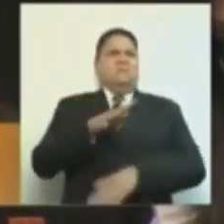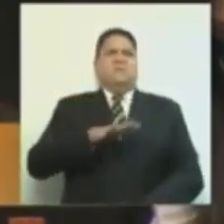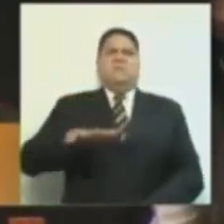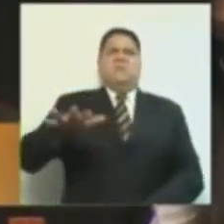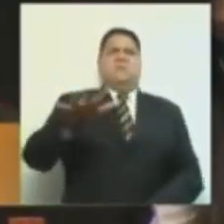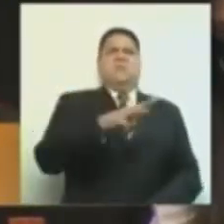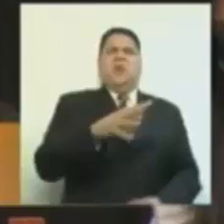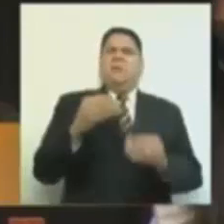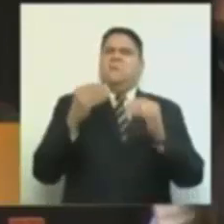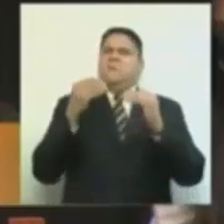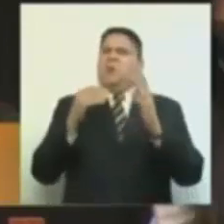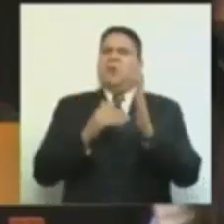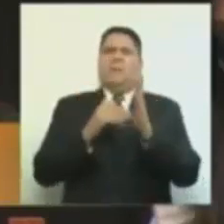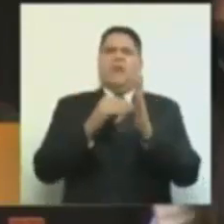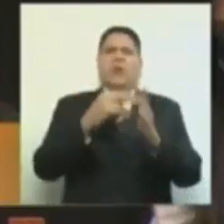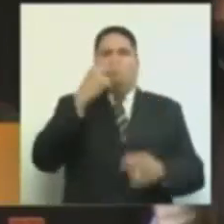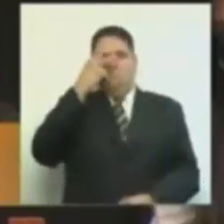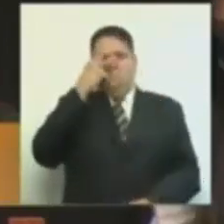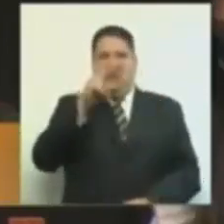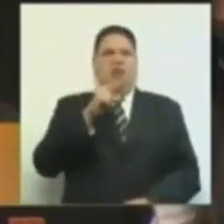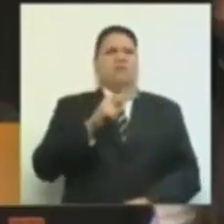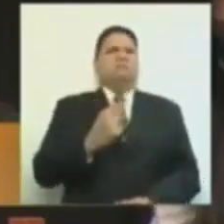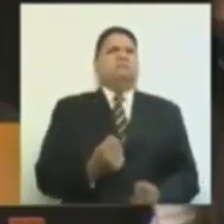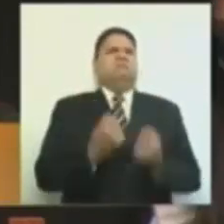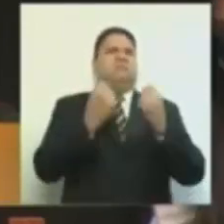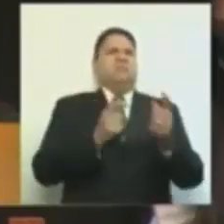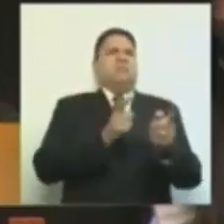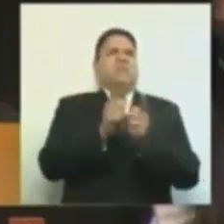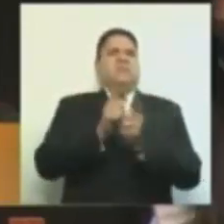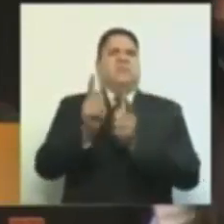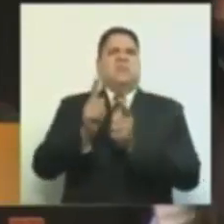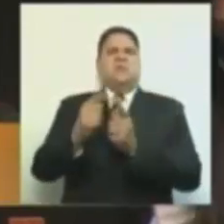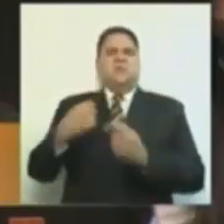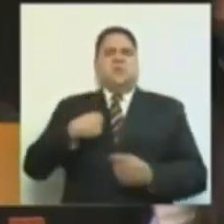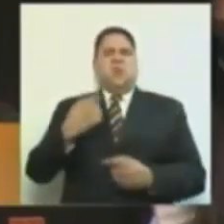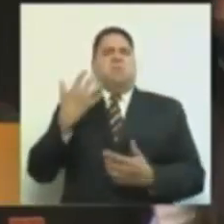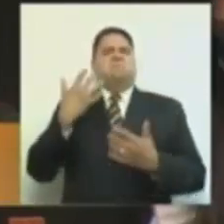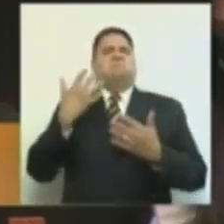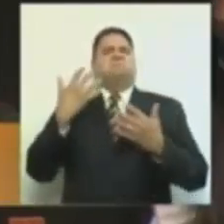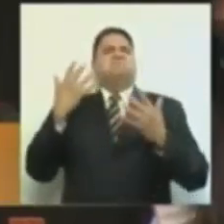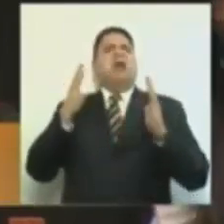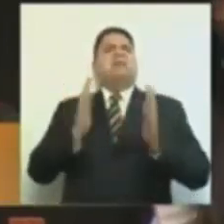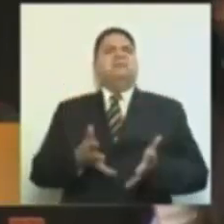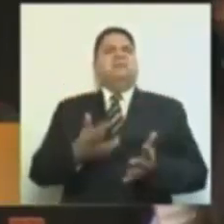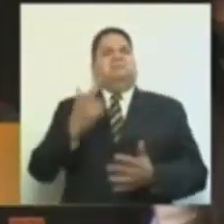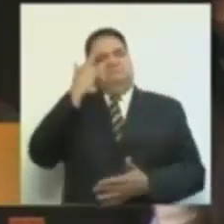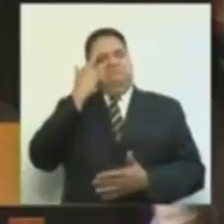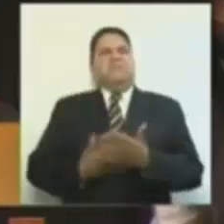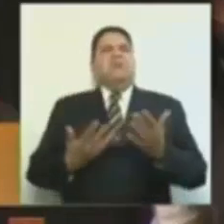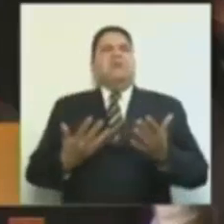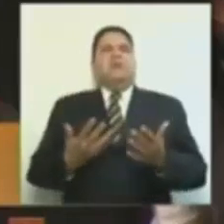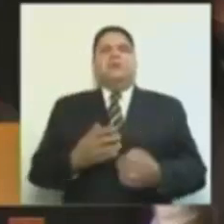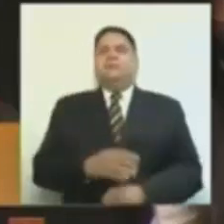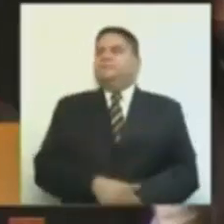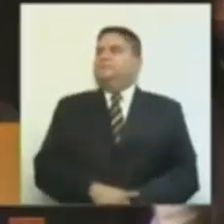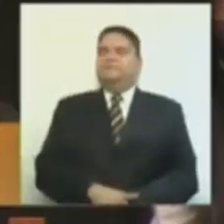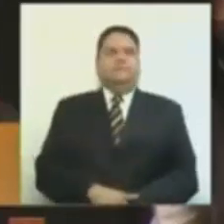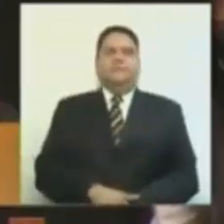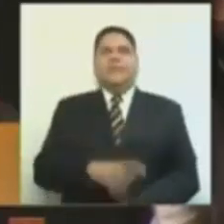mexicanos con decisiones arbitrarias. Hoy llamamos también a la mayoría